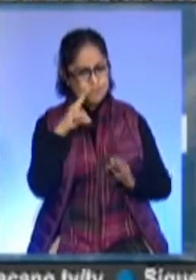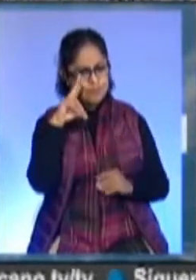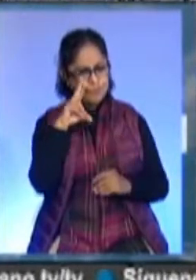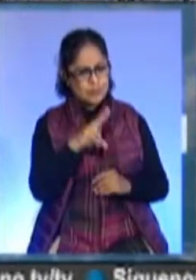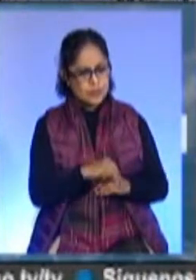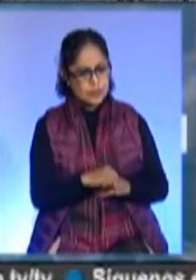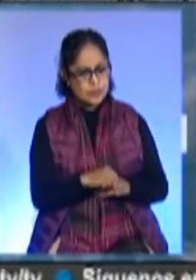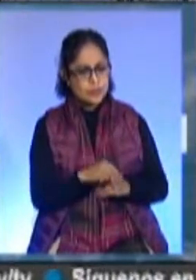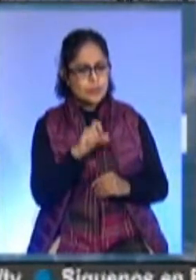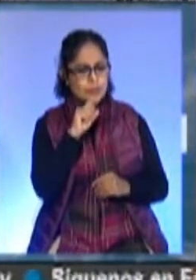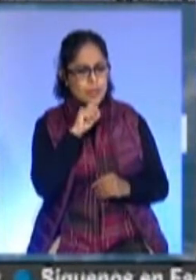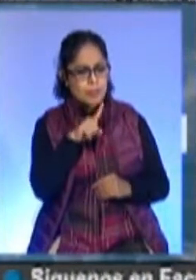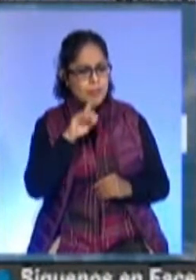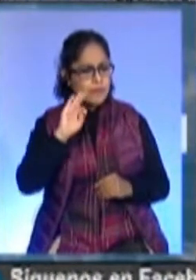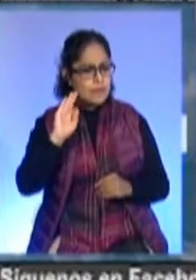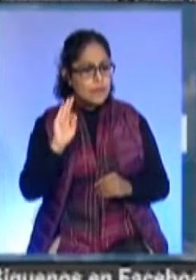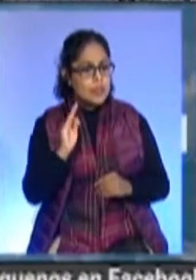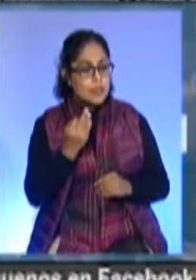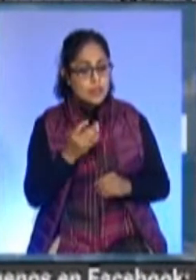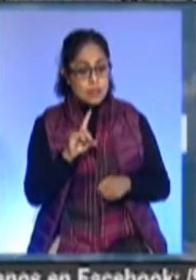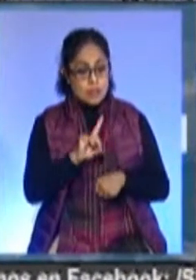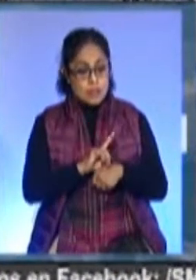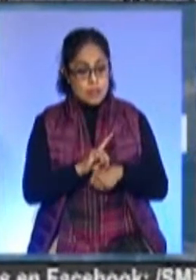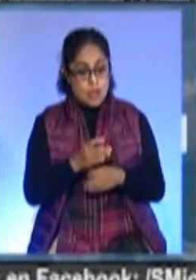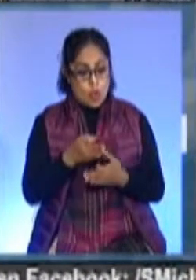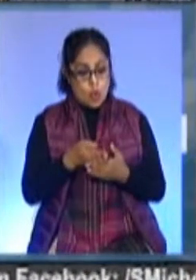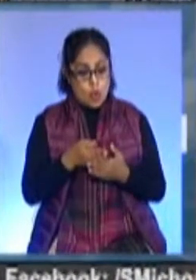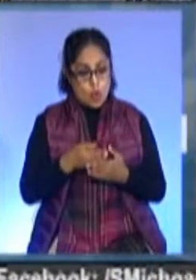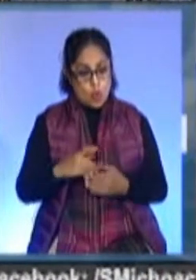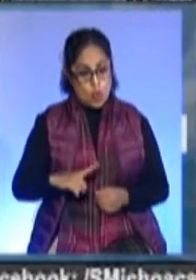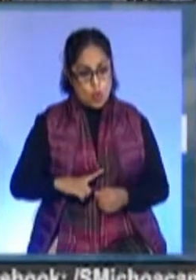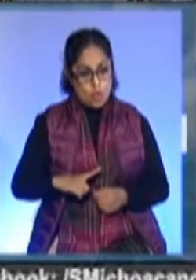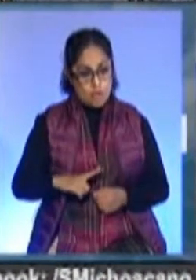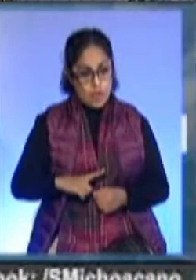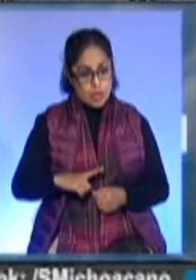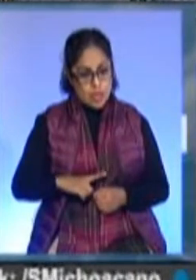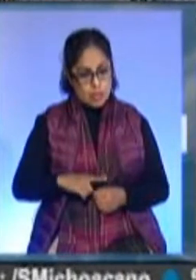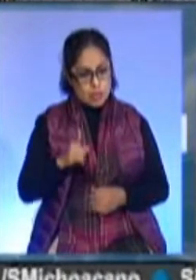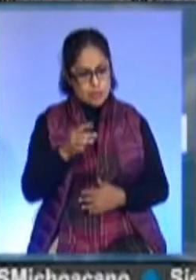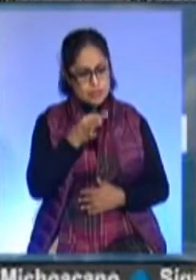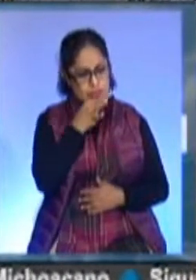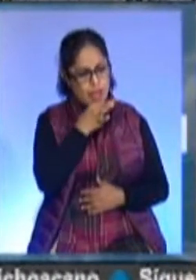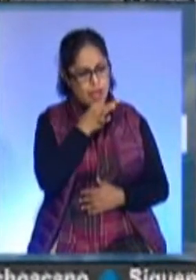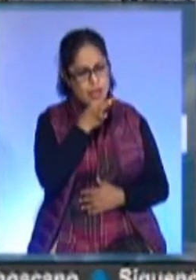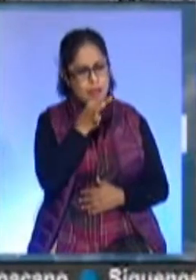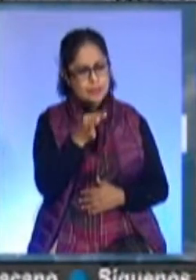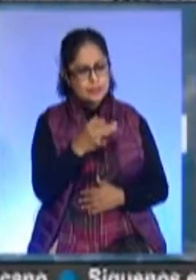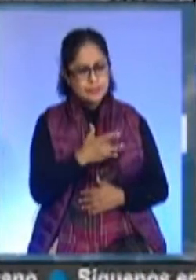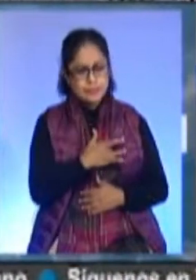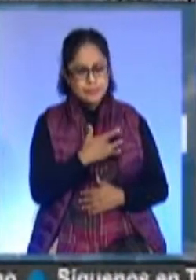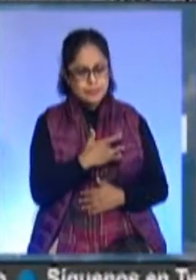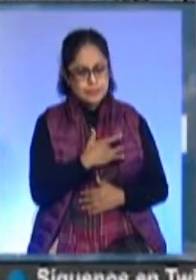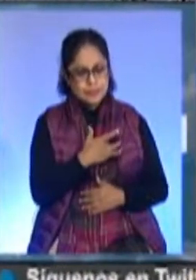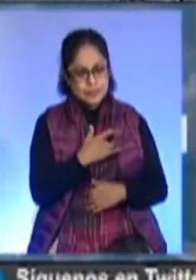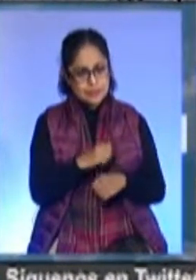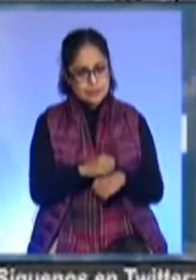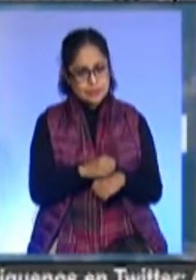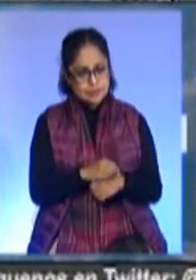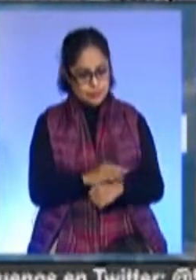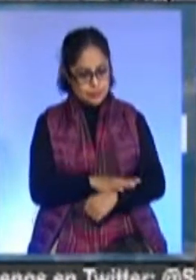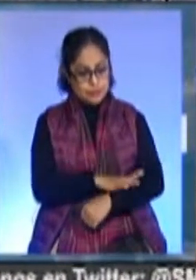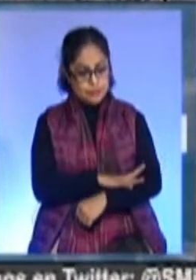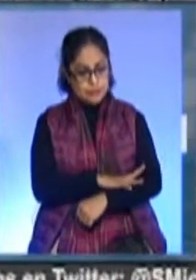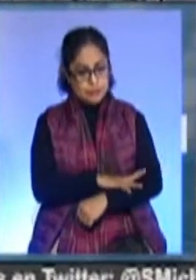autoridades federales. El día de hoy el gobernador da un mensaje muy sensible y casi de ponerle